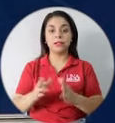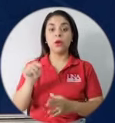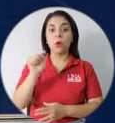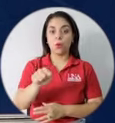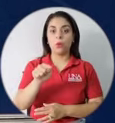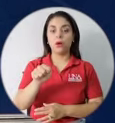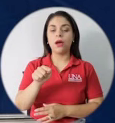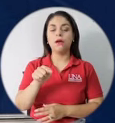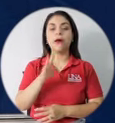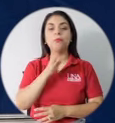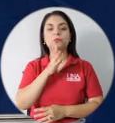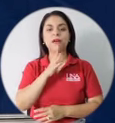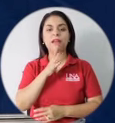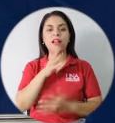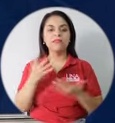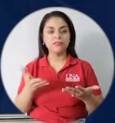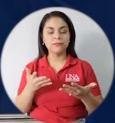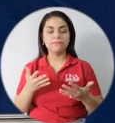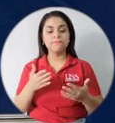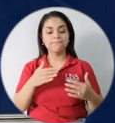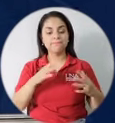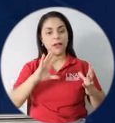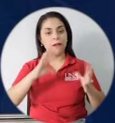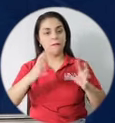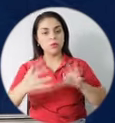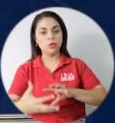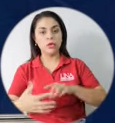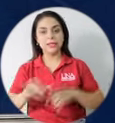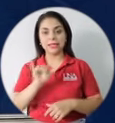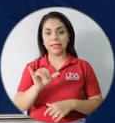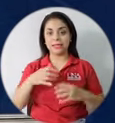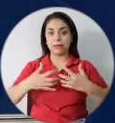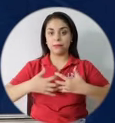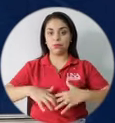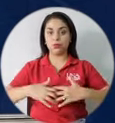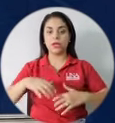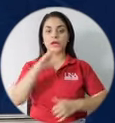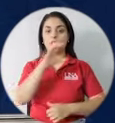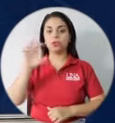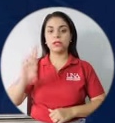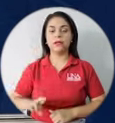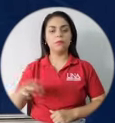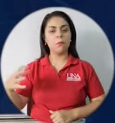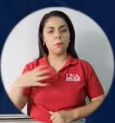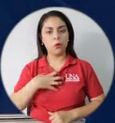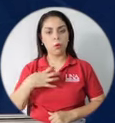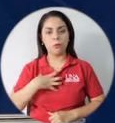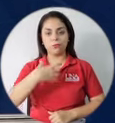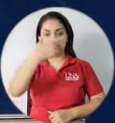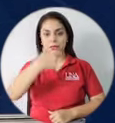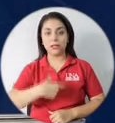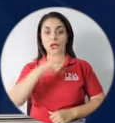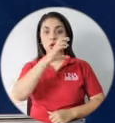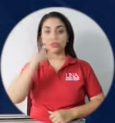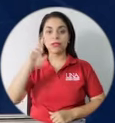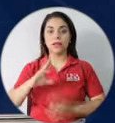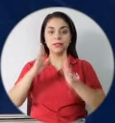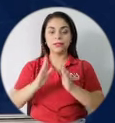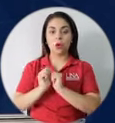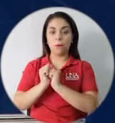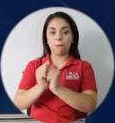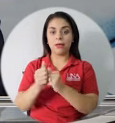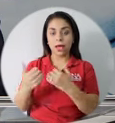Y hoy precisamente vamos a hablar sobre la evolución de esta industria en Costa Rica, que es tan propia de nuestro ser costarricense.